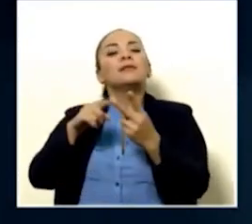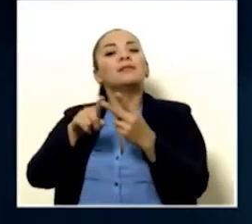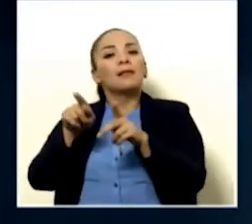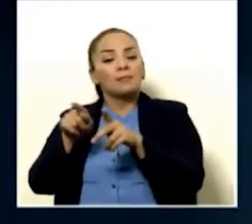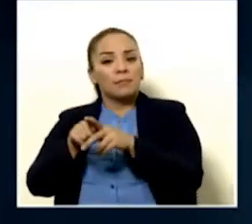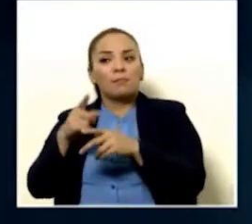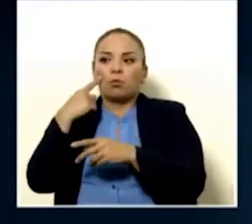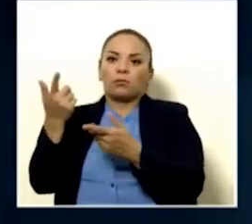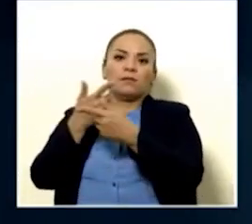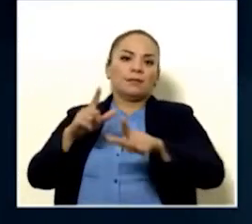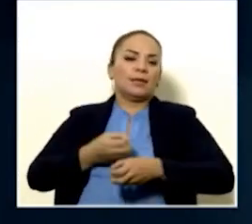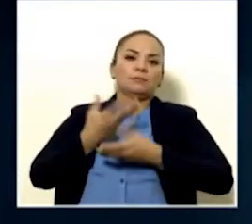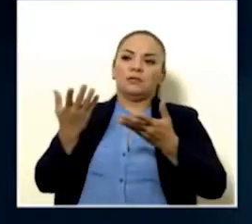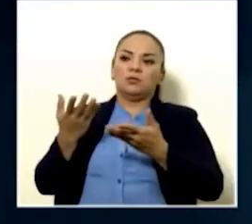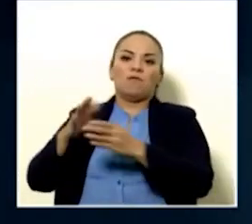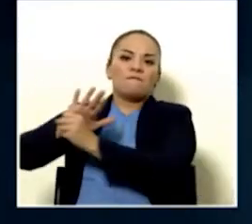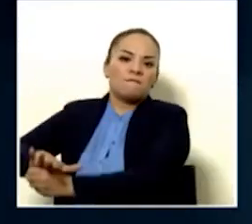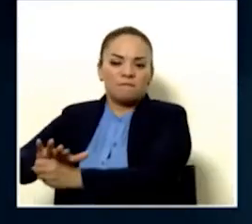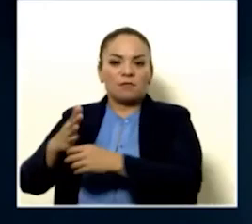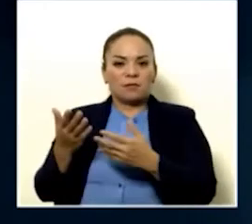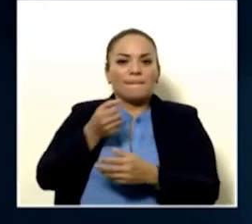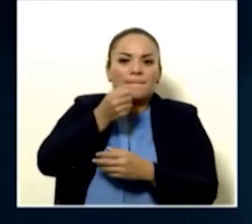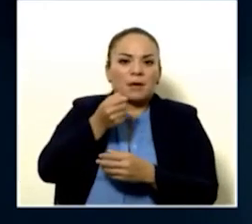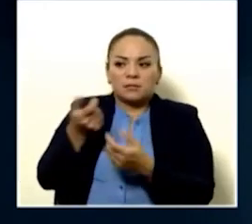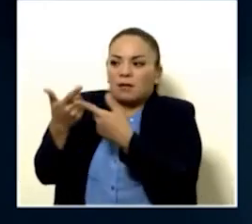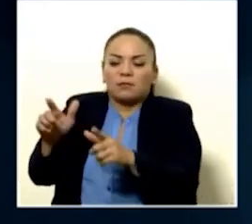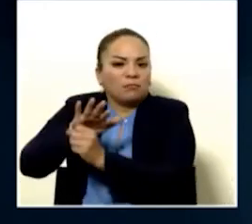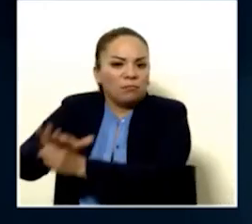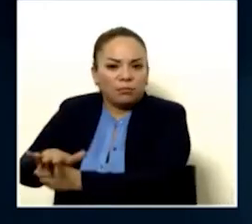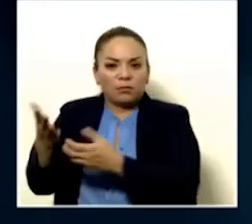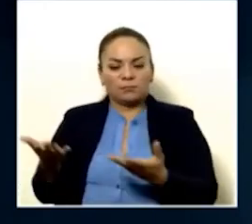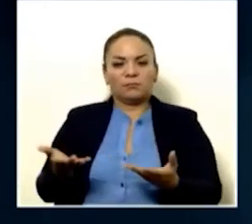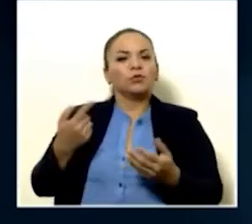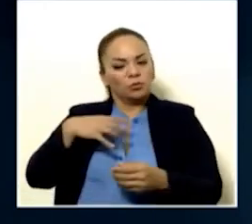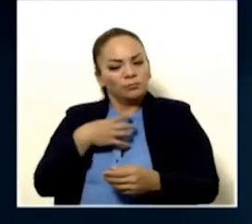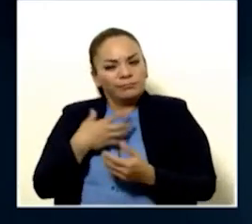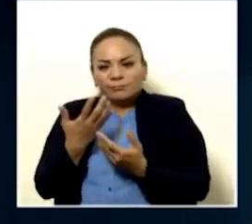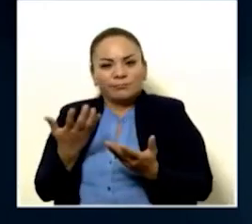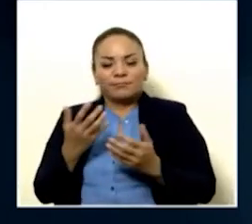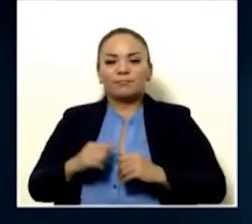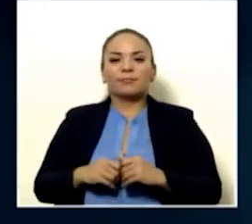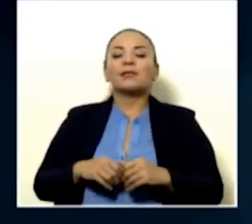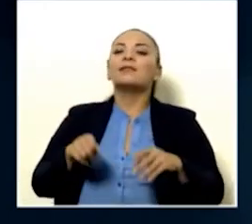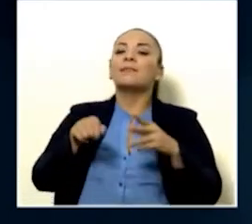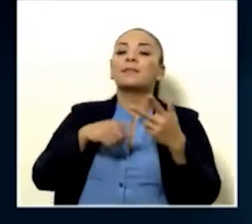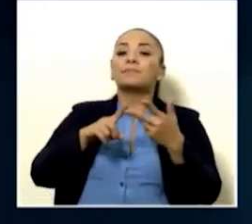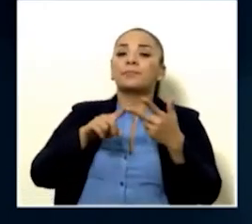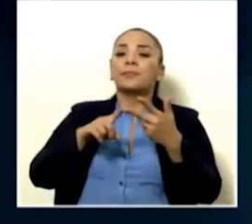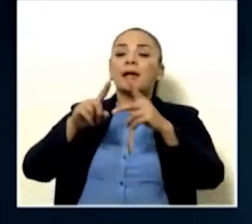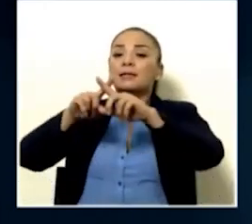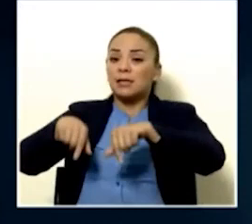supresión de la libertad de expresión y prensa en Nicaragua y la cancelación de más